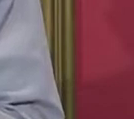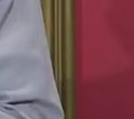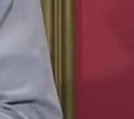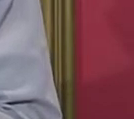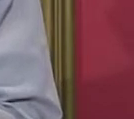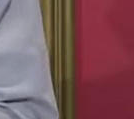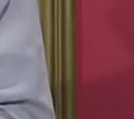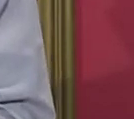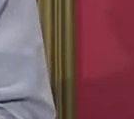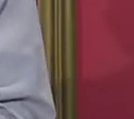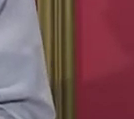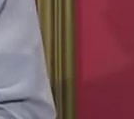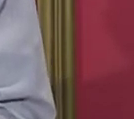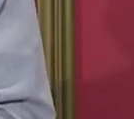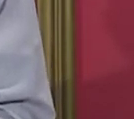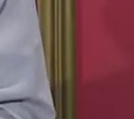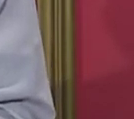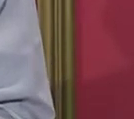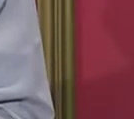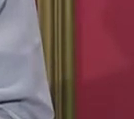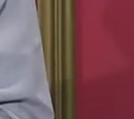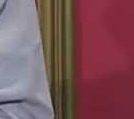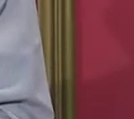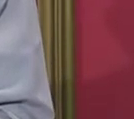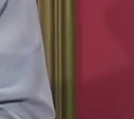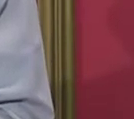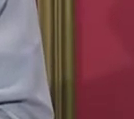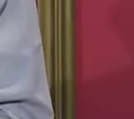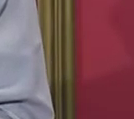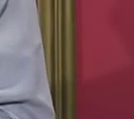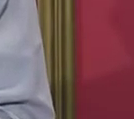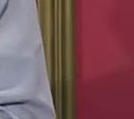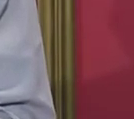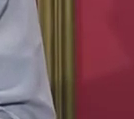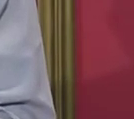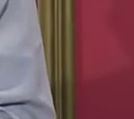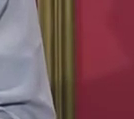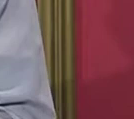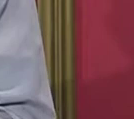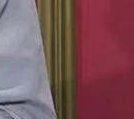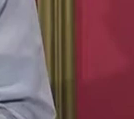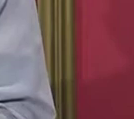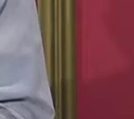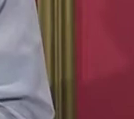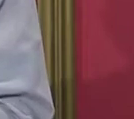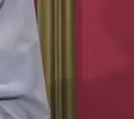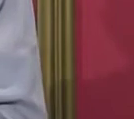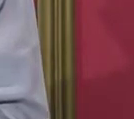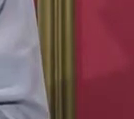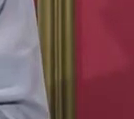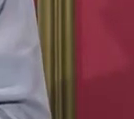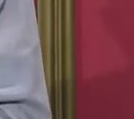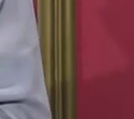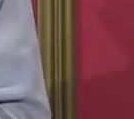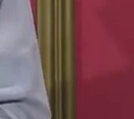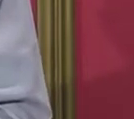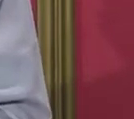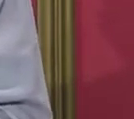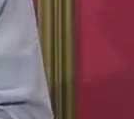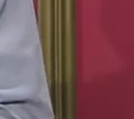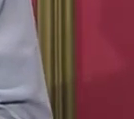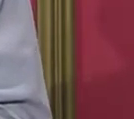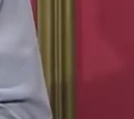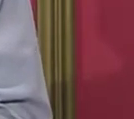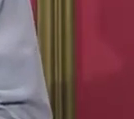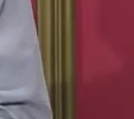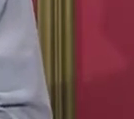que Eli, mi hijo menor, tenía como 2 meses por ahí, de recién nacido, 3 meses,